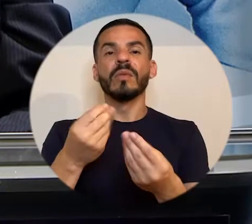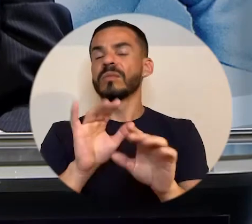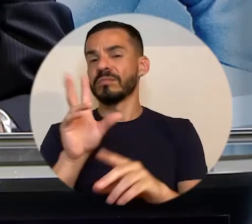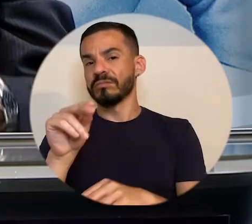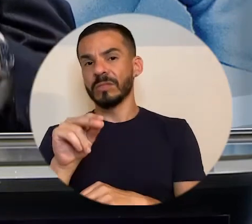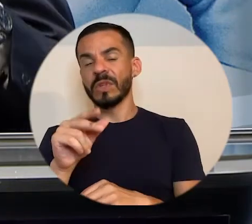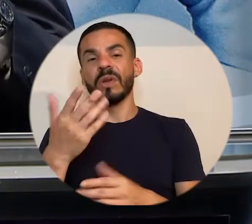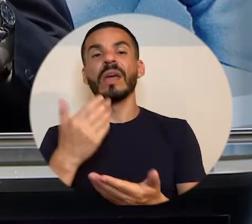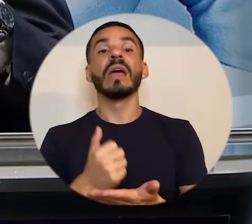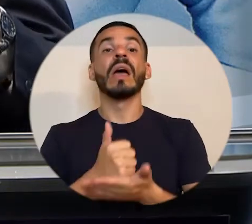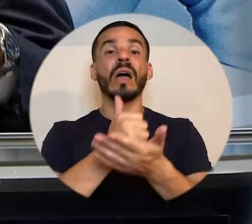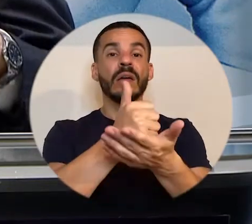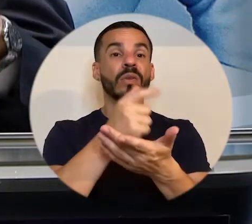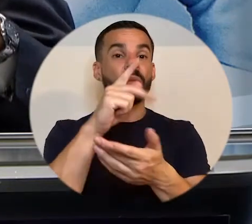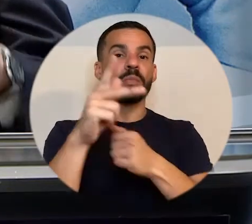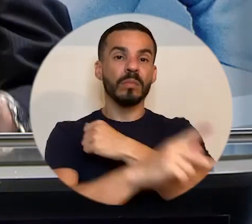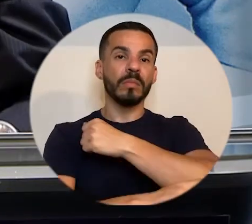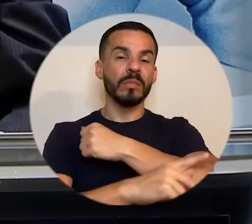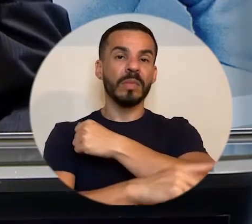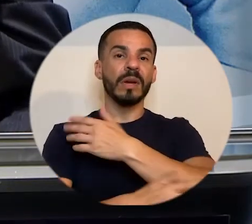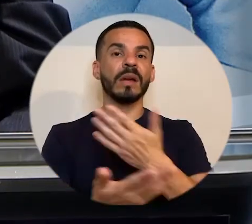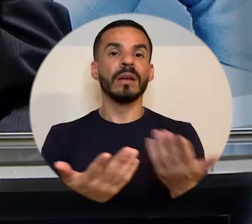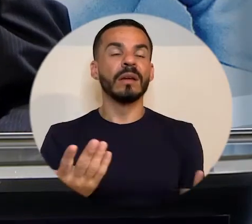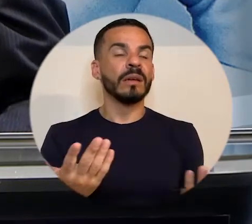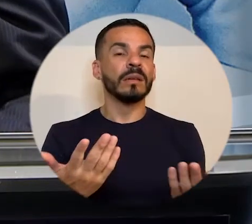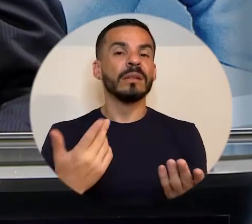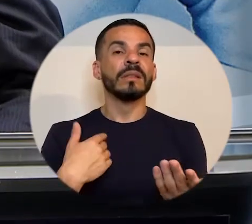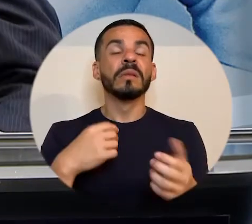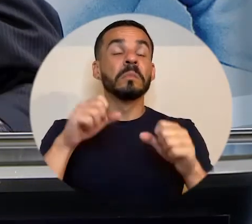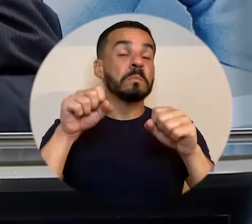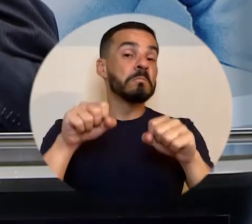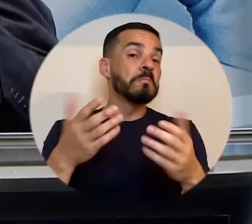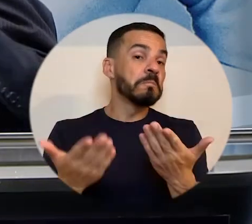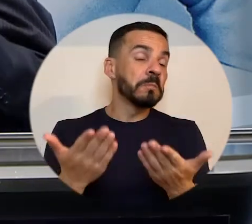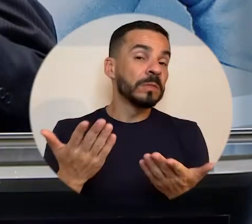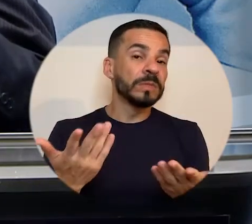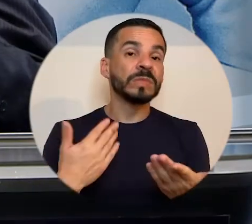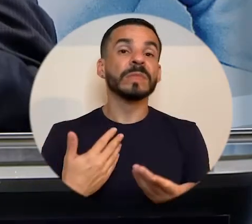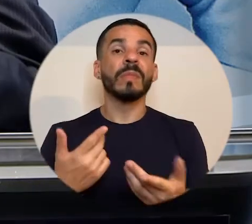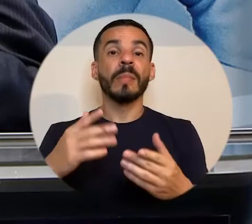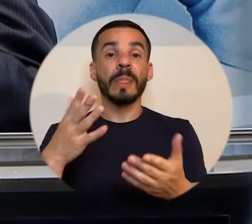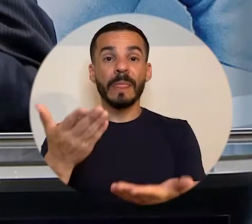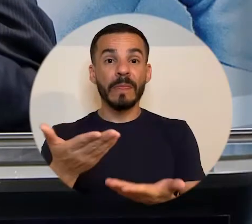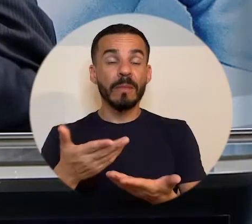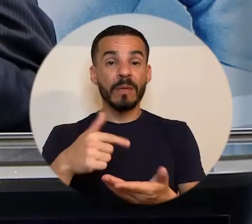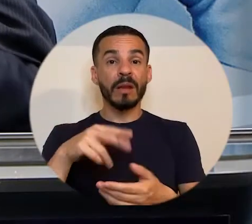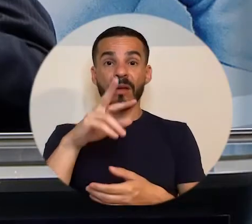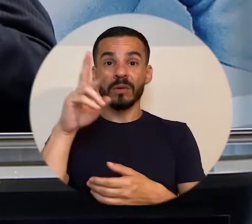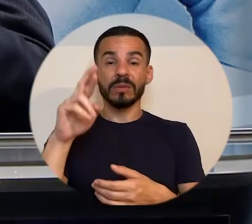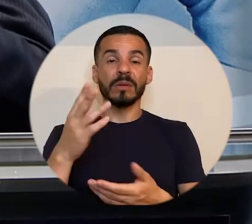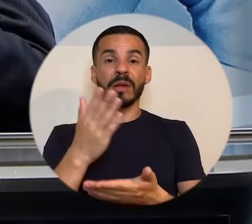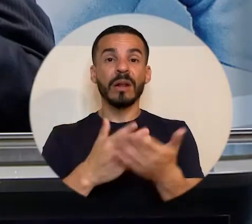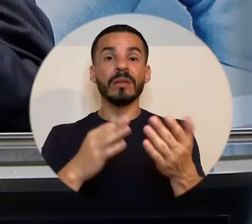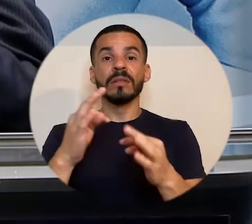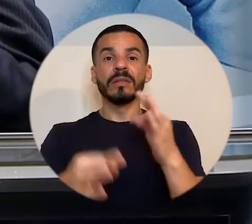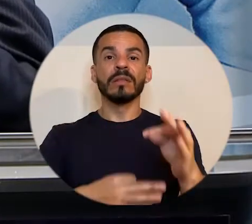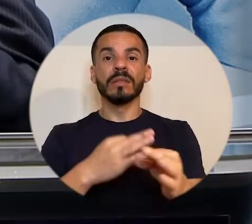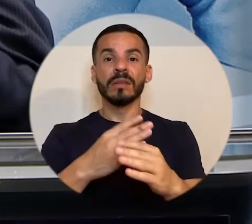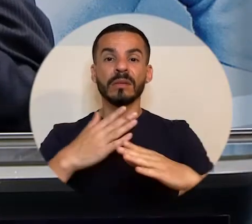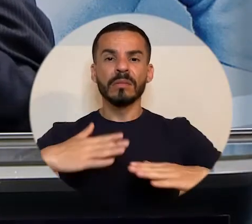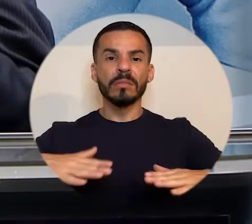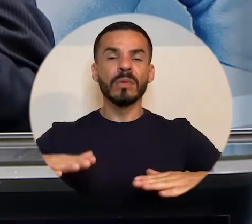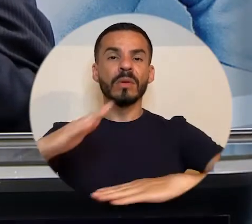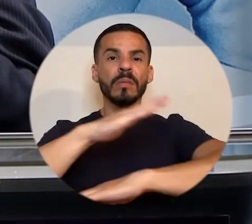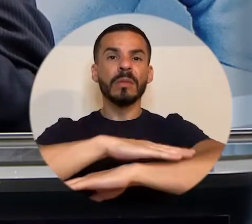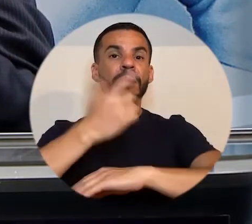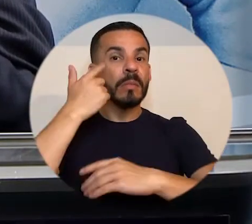les vamos a hacer no. Es ayudar a un país de... Y posiblemente van a tomar a Costa Rica para algún tipo de plataforma